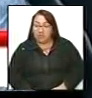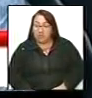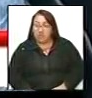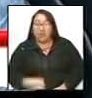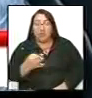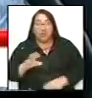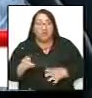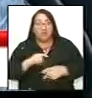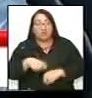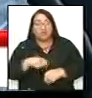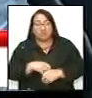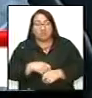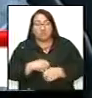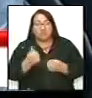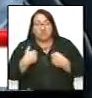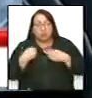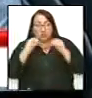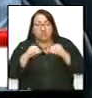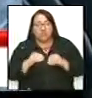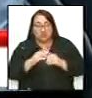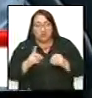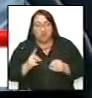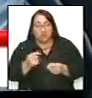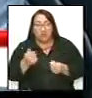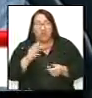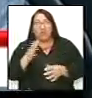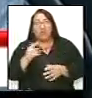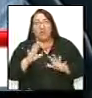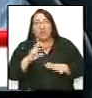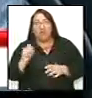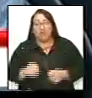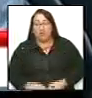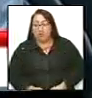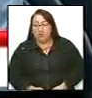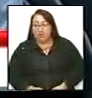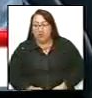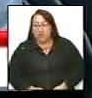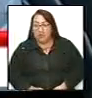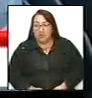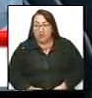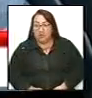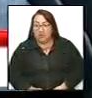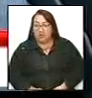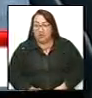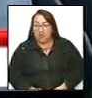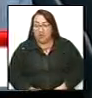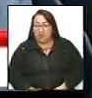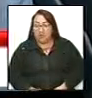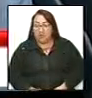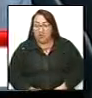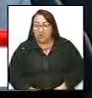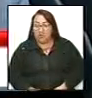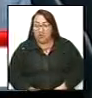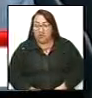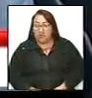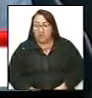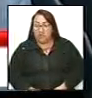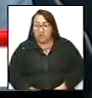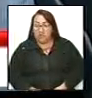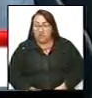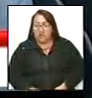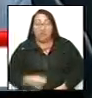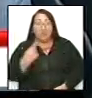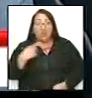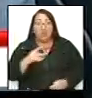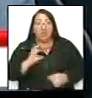es retrasar encarecer porque tenemos que poner un dispositivo que cuesta más o menos el 10 por ciento de instalación y perdemos la oportunidad de aprovechar esa energía